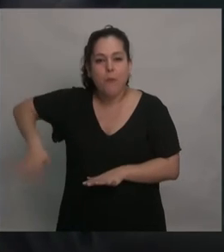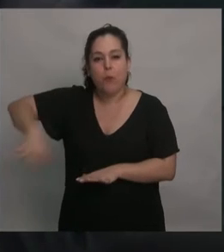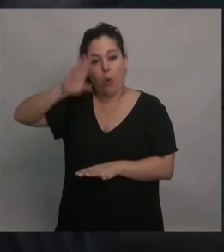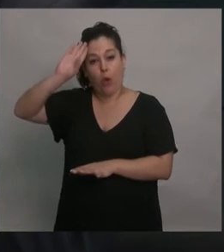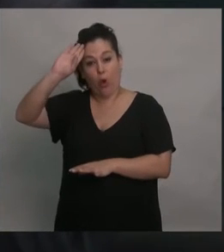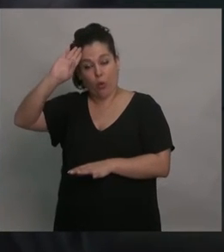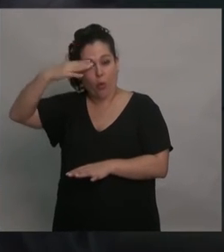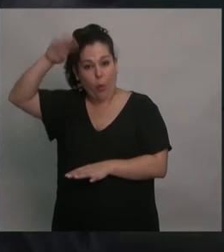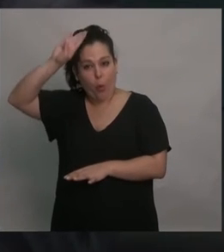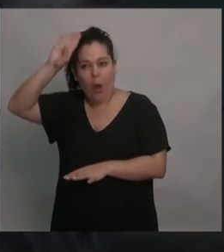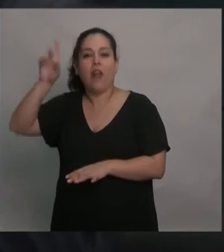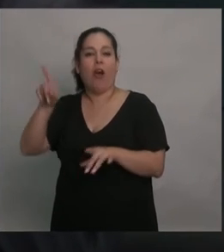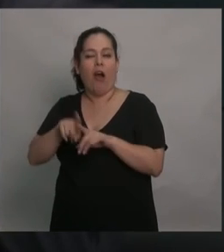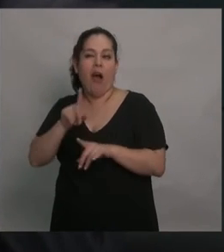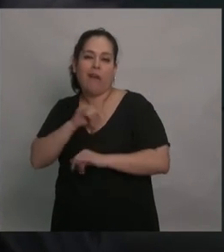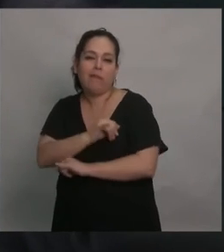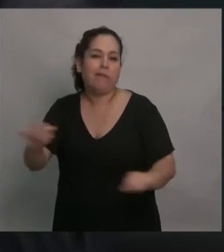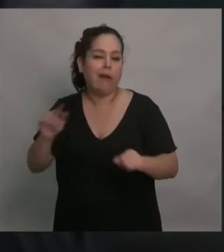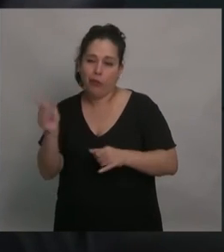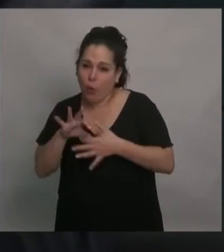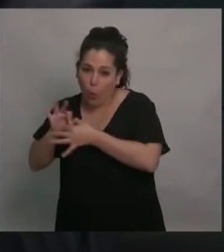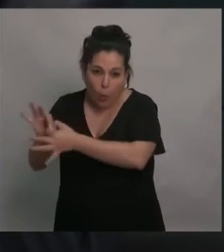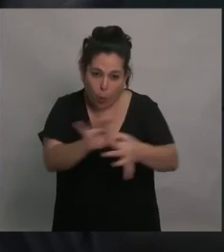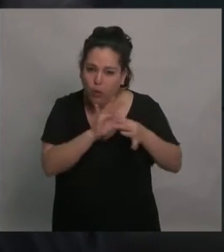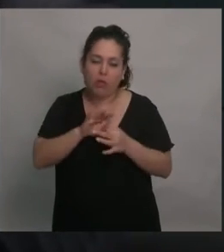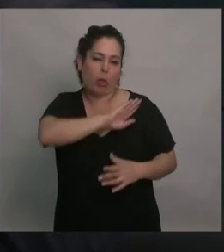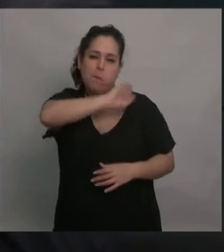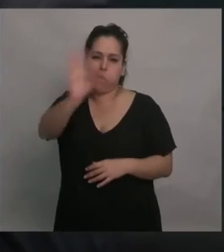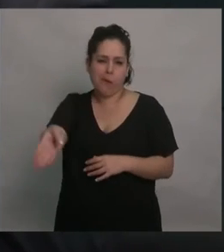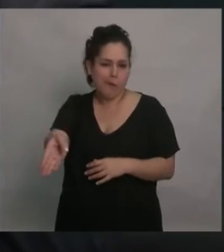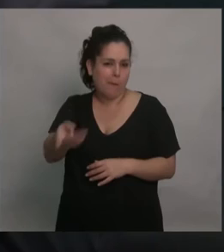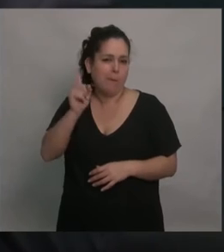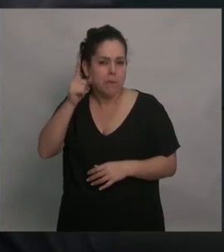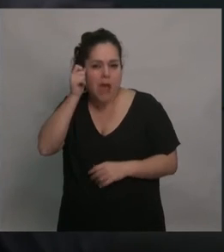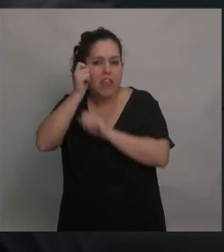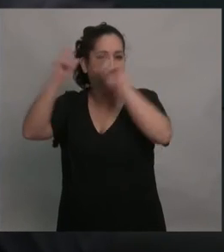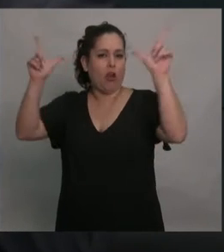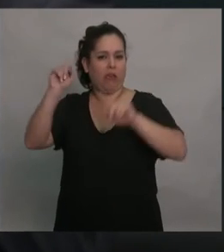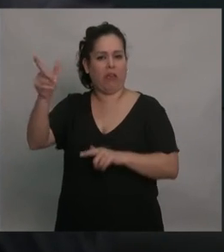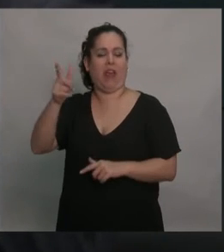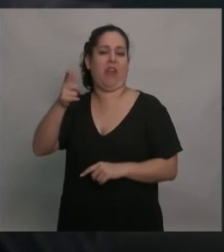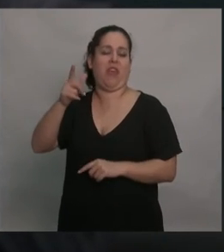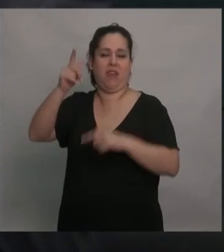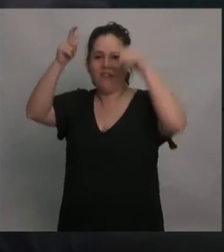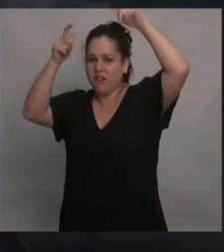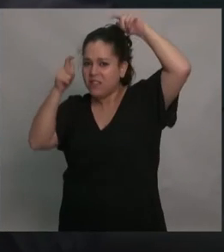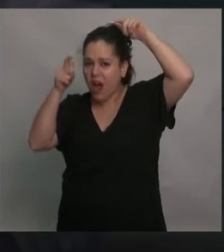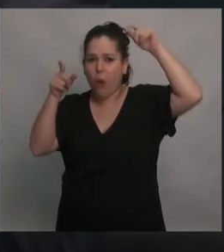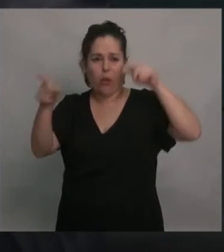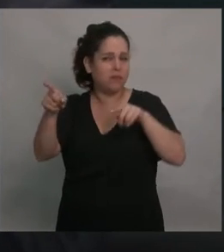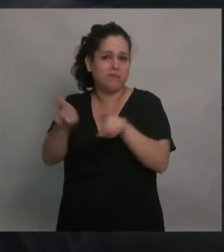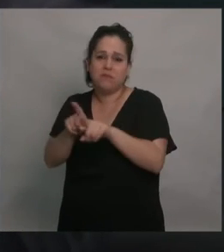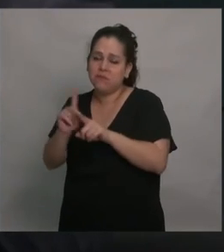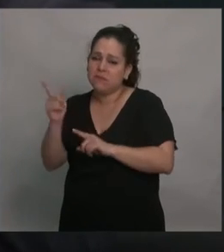unidos venceremos seguro, con el mismo espíritu de nuestro comandante, con el mismo espíritu de Chávez, sigamos en la